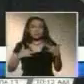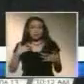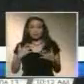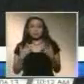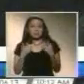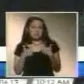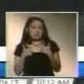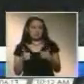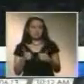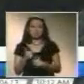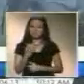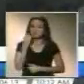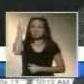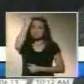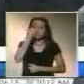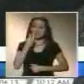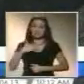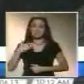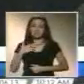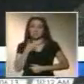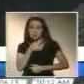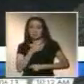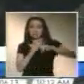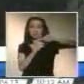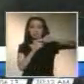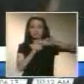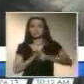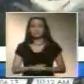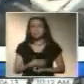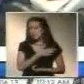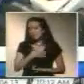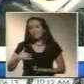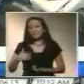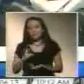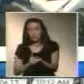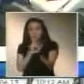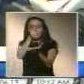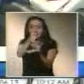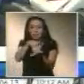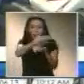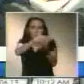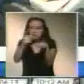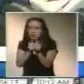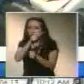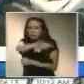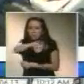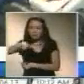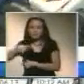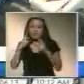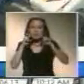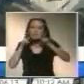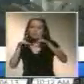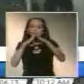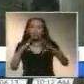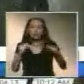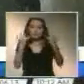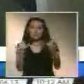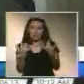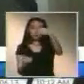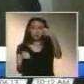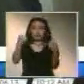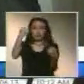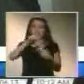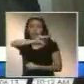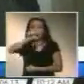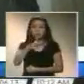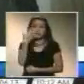grado superlativo positivo, con ganas de tarima, de verlos a todos, ya estoy manejando. Globo, Visión,